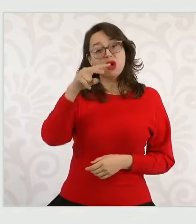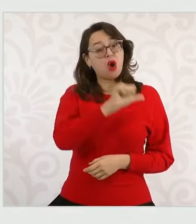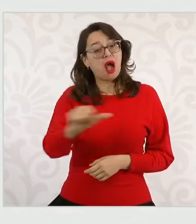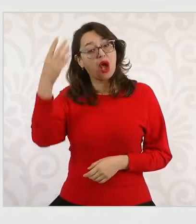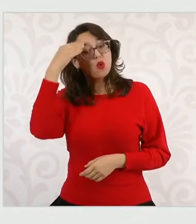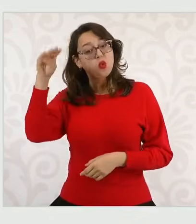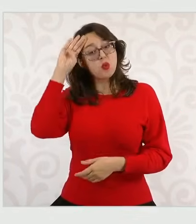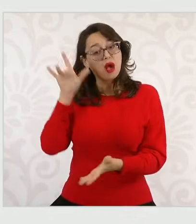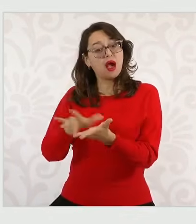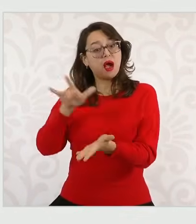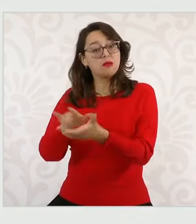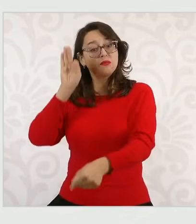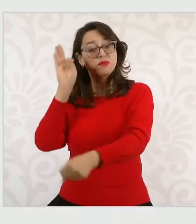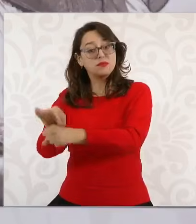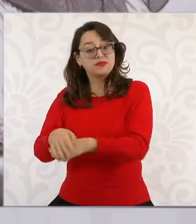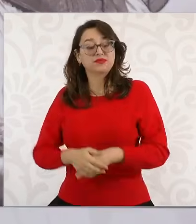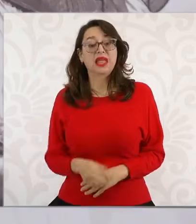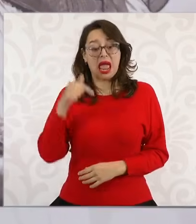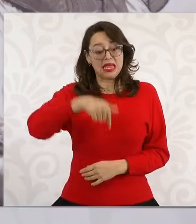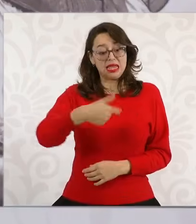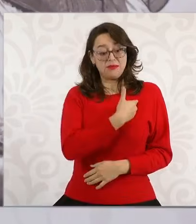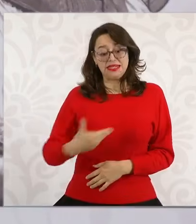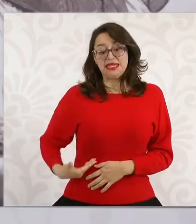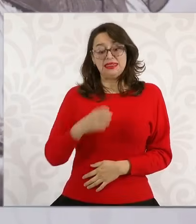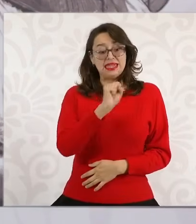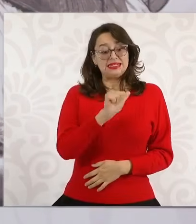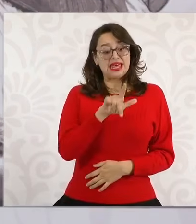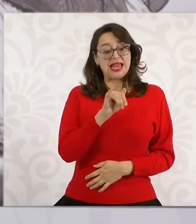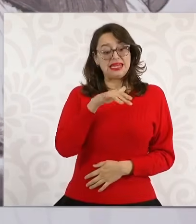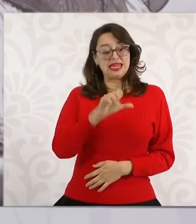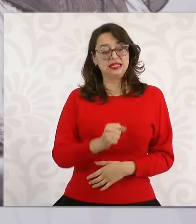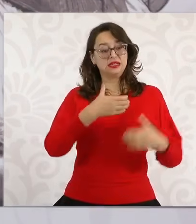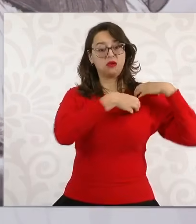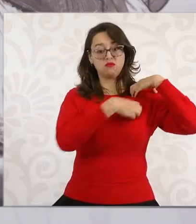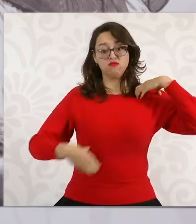Fidel Castro vino a la toma de posesión de Salinas de Gortari.